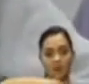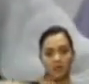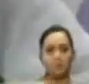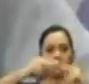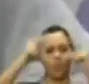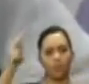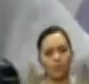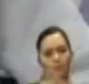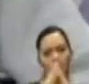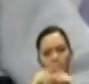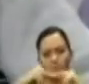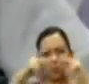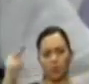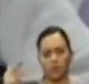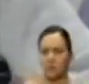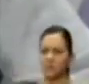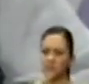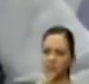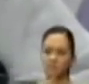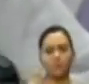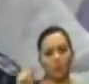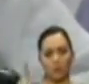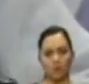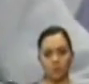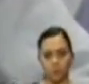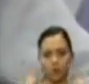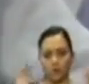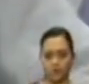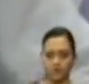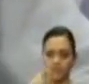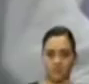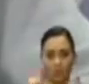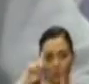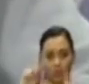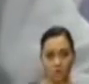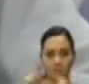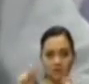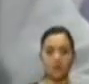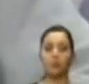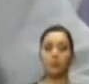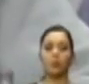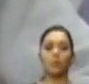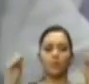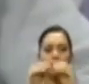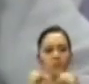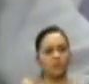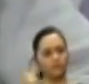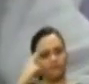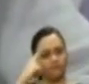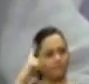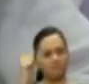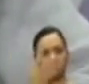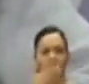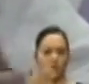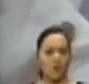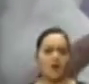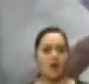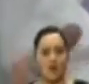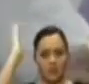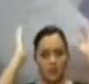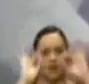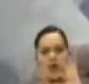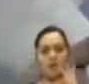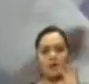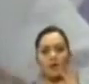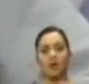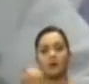puente. Hoy no solo que tienen tremendo puente de hormigón, sino una carretera de primer orden de más de 35 kilómetros. Por eso es que